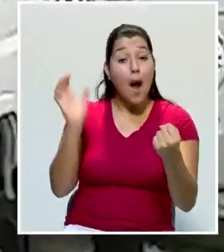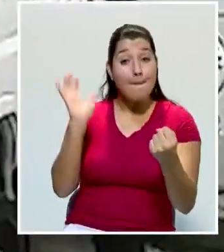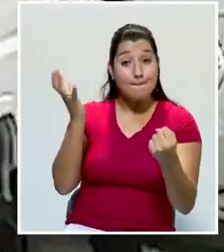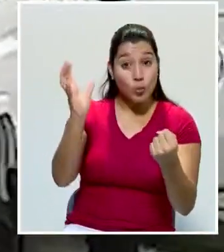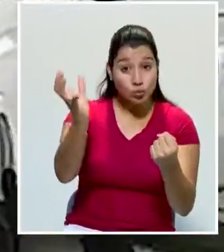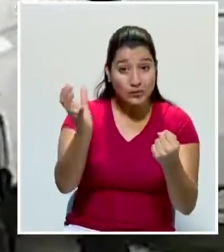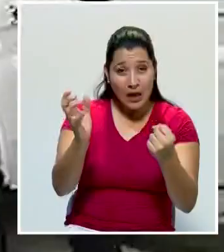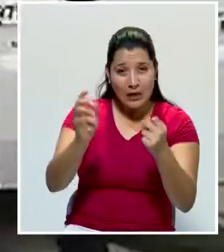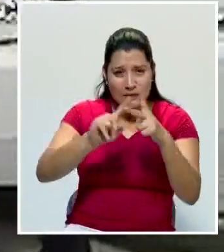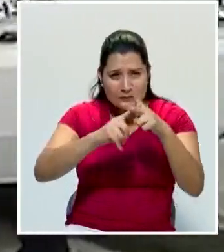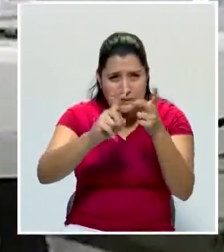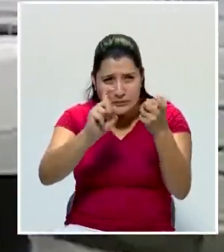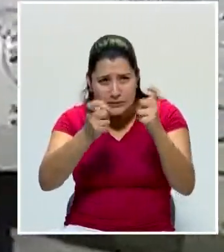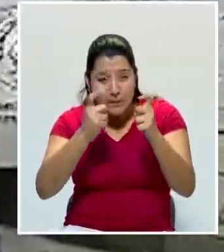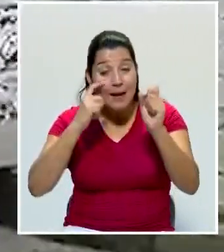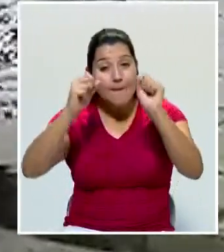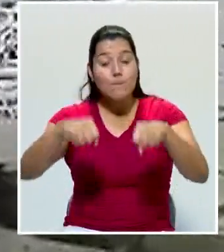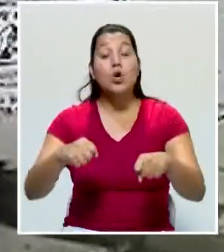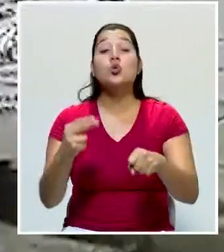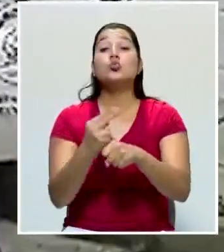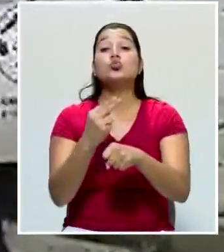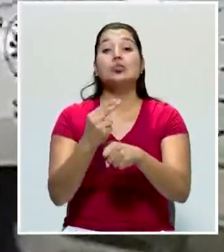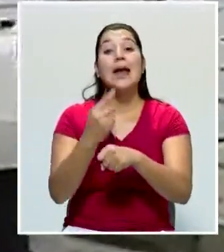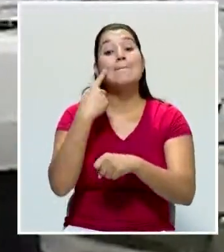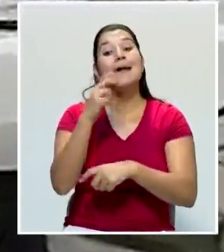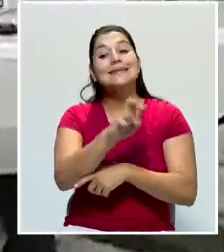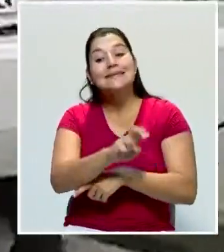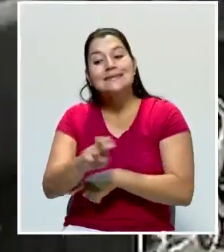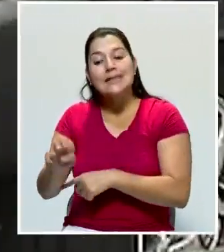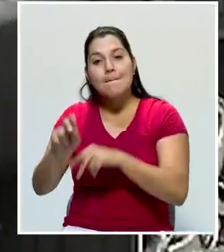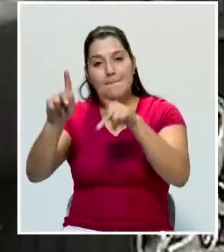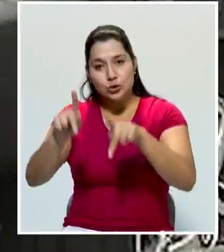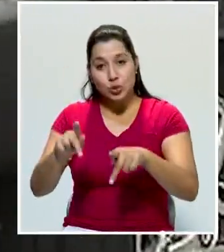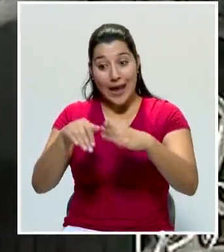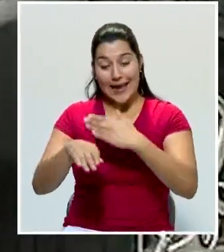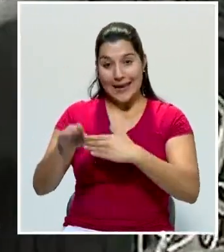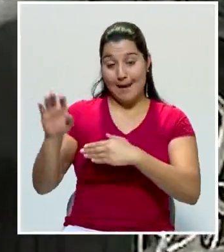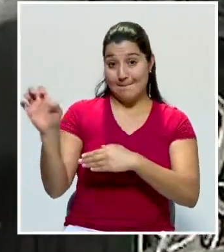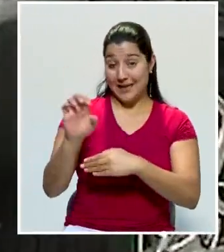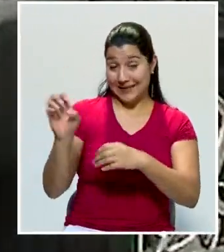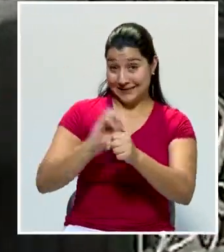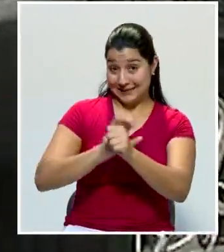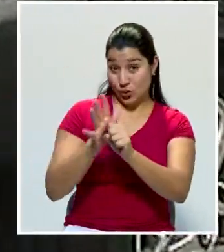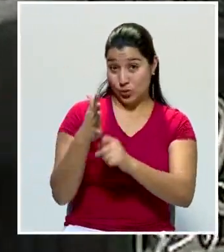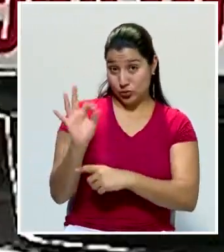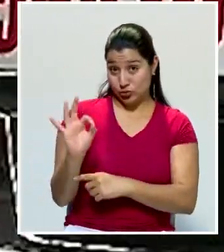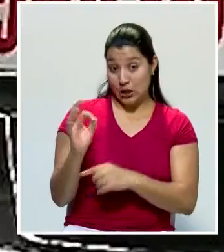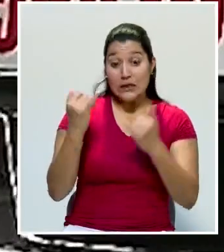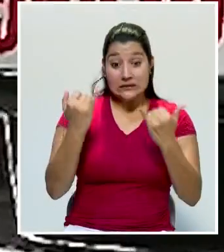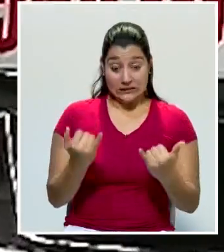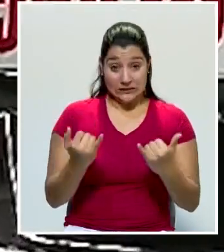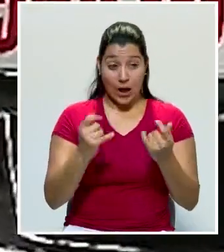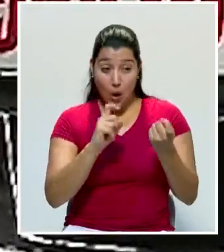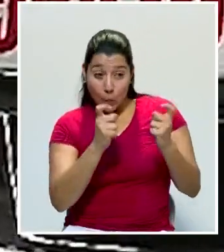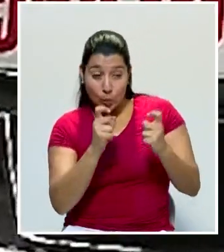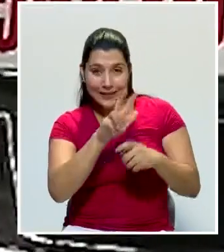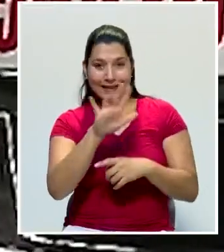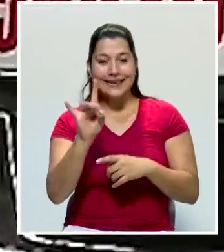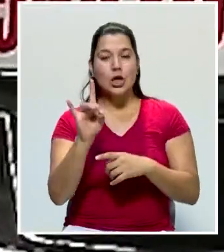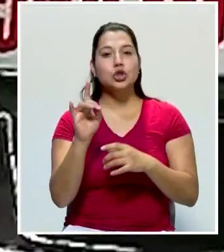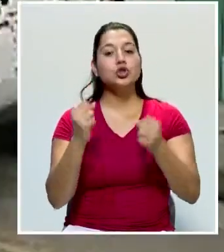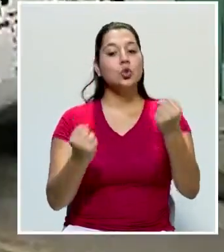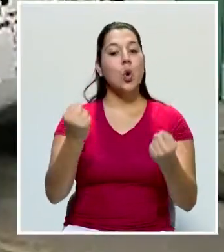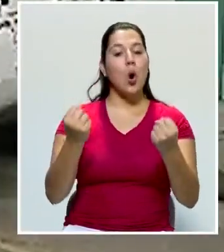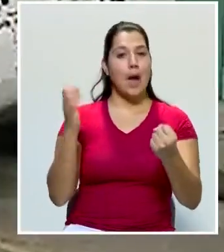puedan ser utilizadas en la emergencia sanitaria que se vive. De momento, se han realizado adaptaciones a 38 ambulancias.